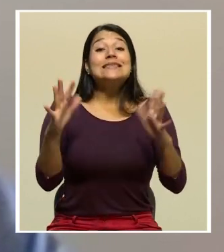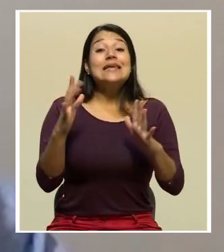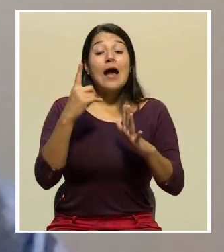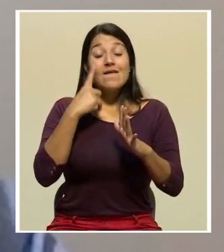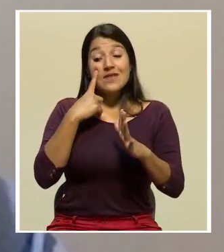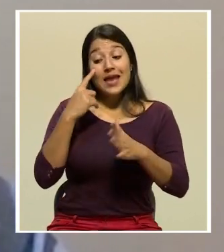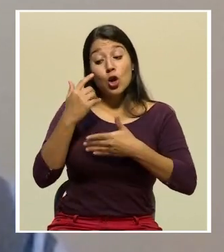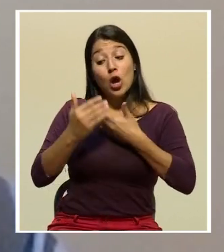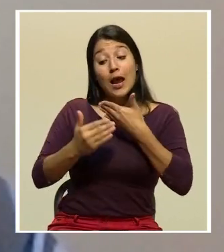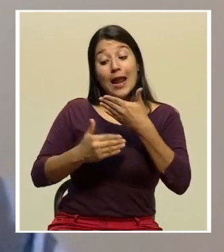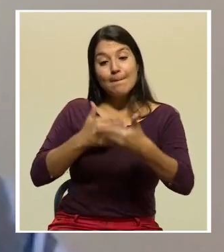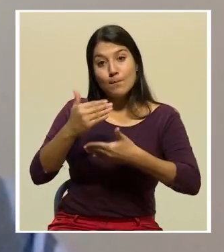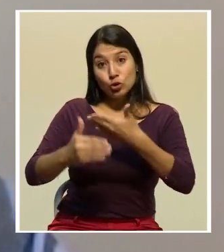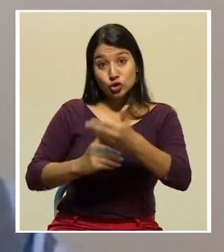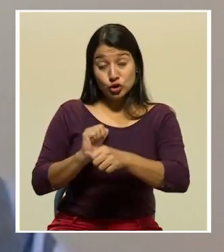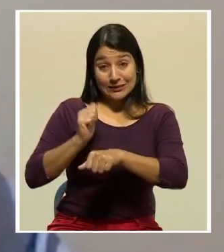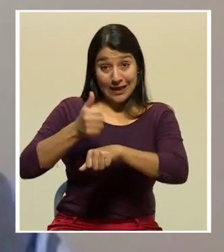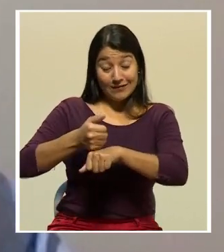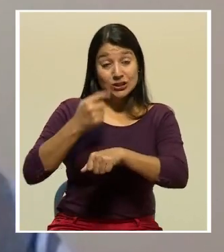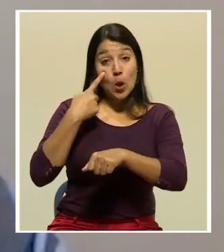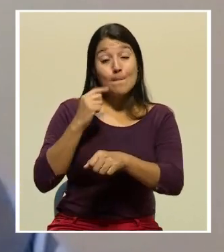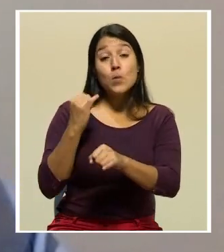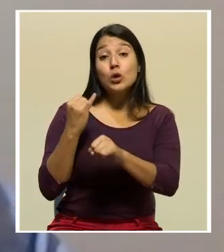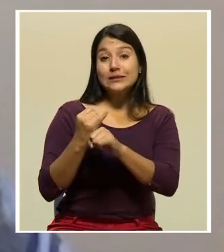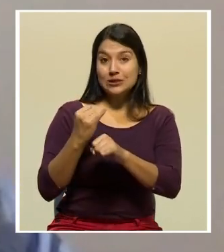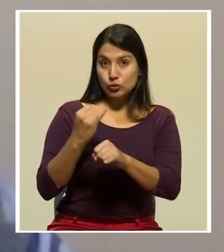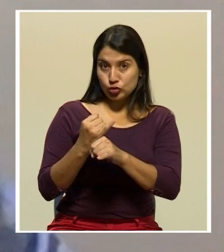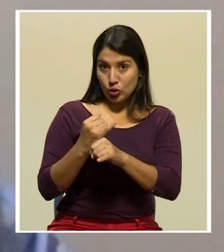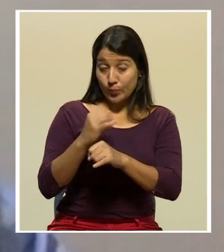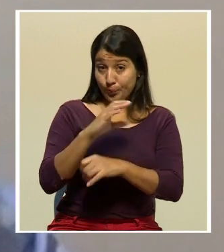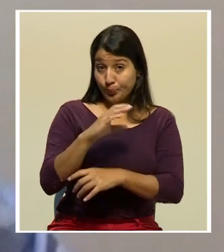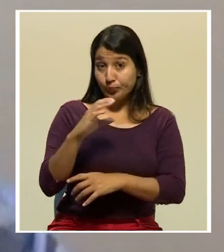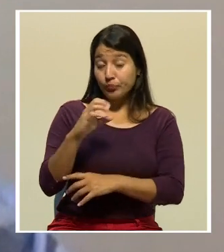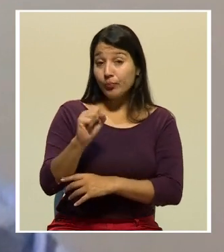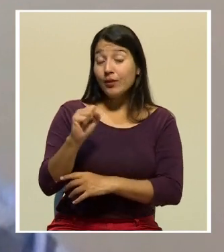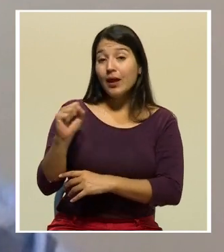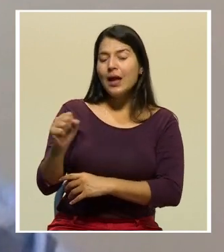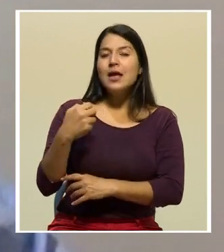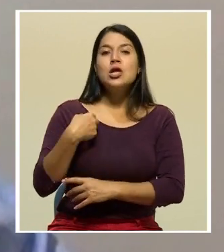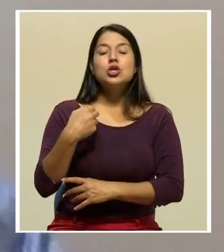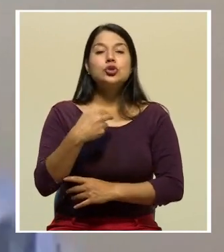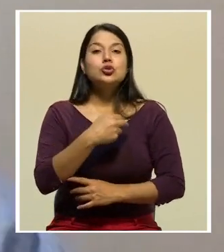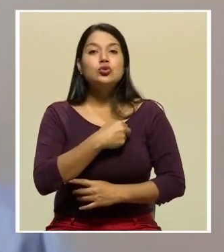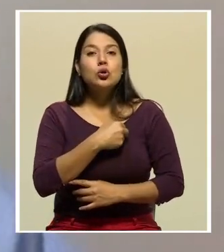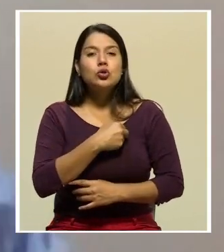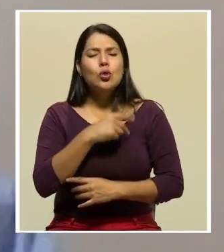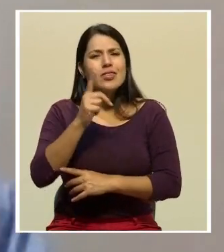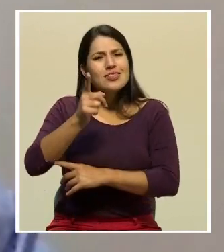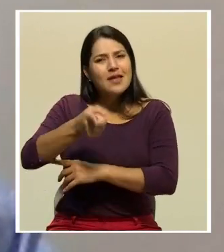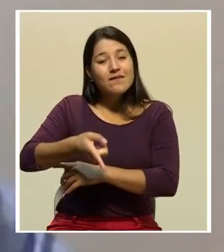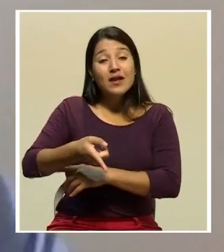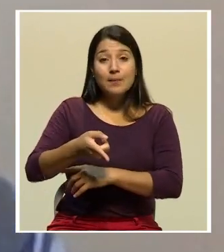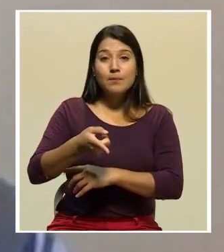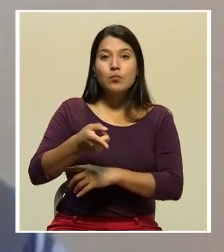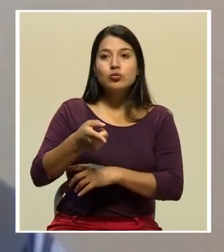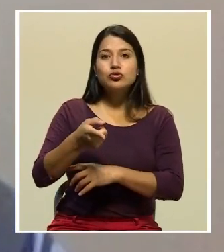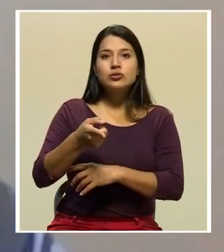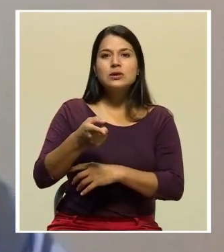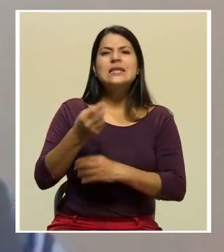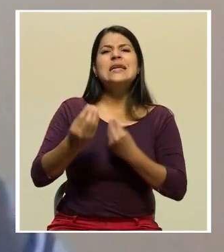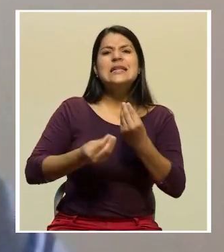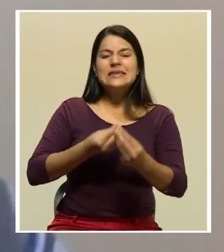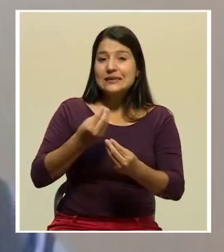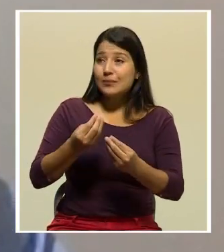que ha estipulado la institución en red, ha hecho que estemos concentrando los